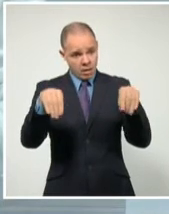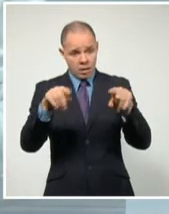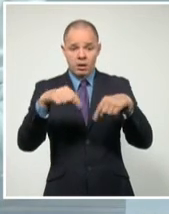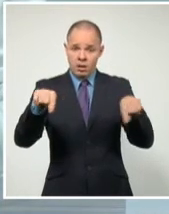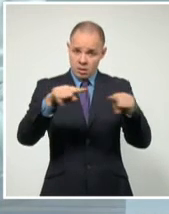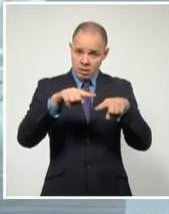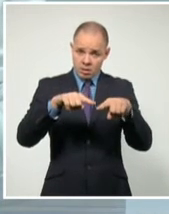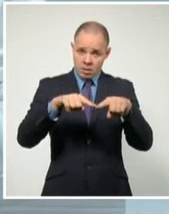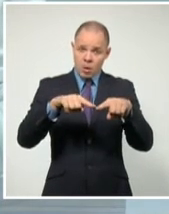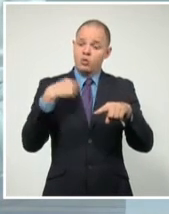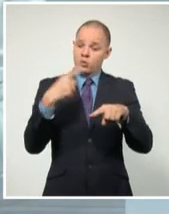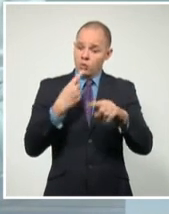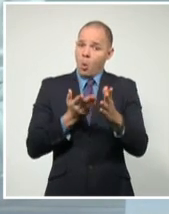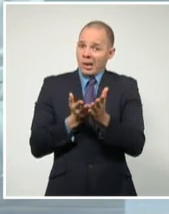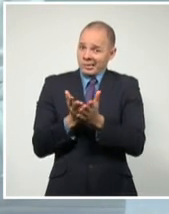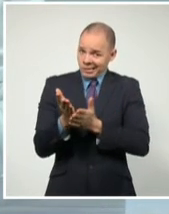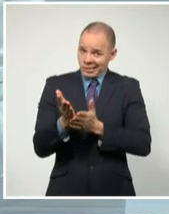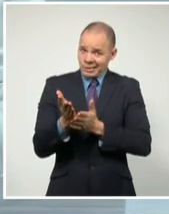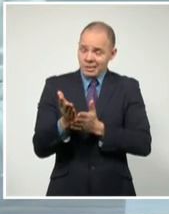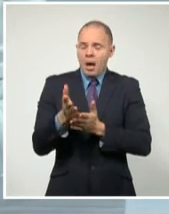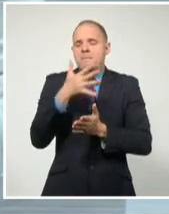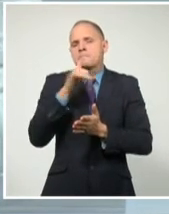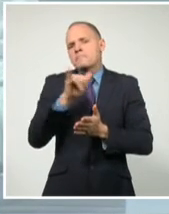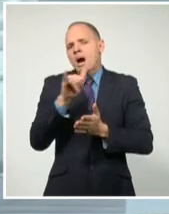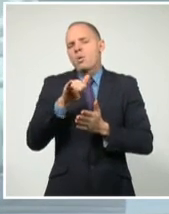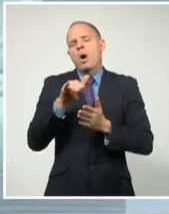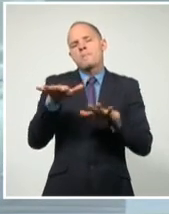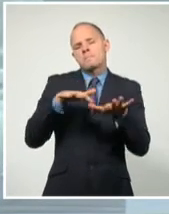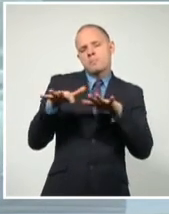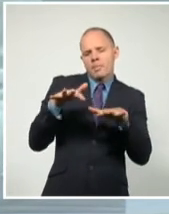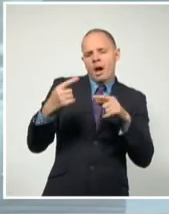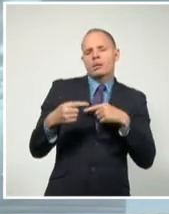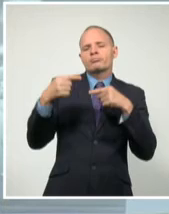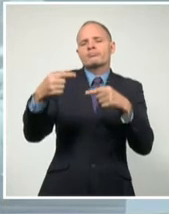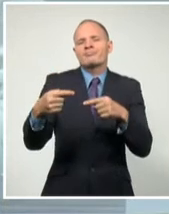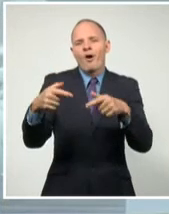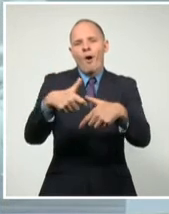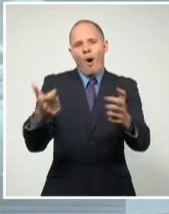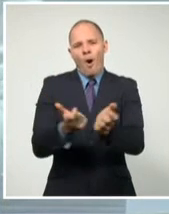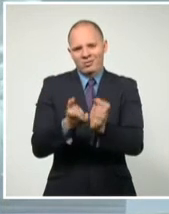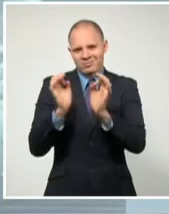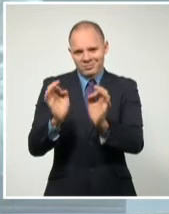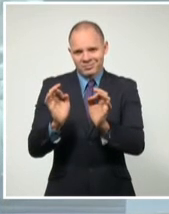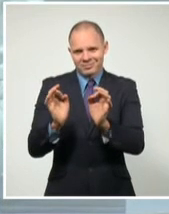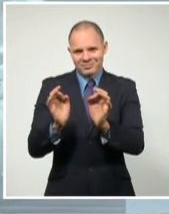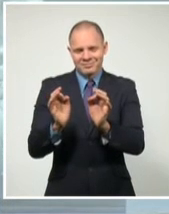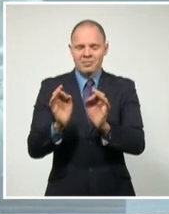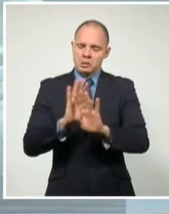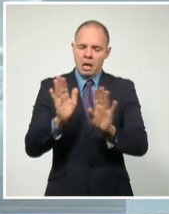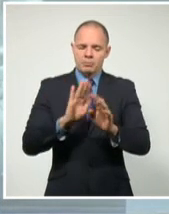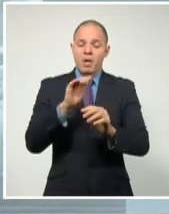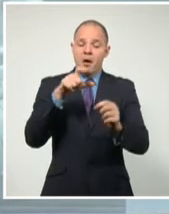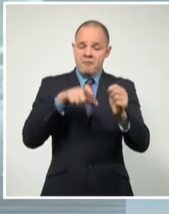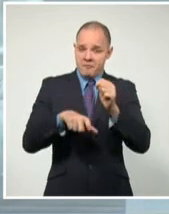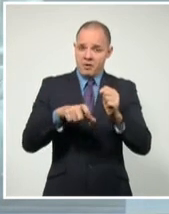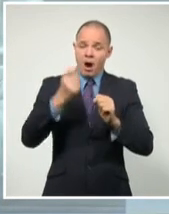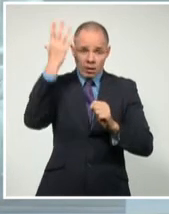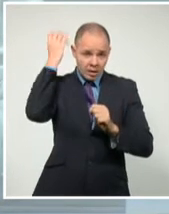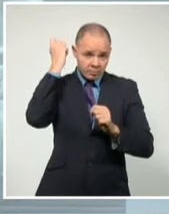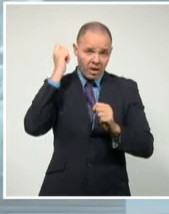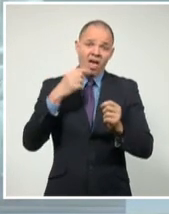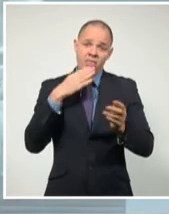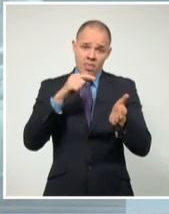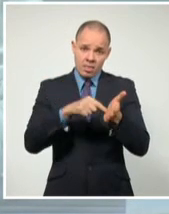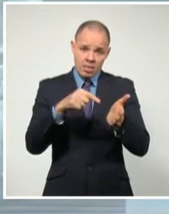manera, estamos en Congreso. Y por último, general de ejército sentenciado. Lo que acordemos hay